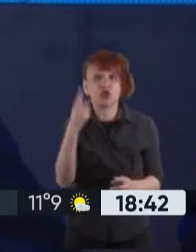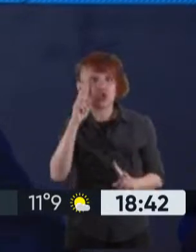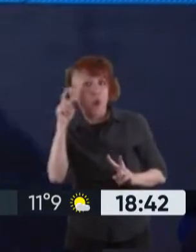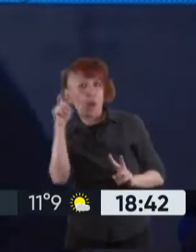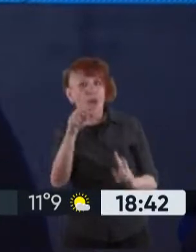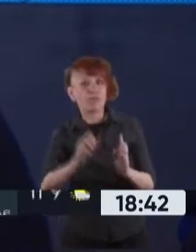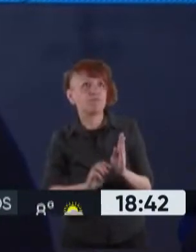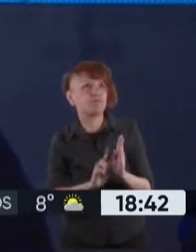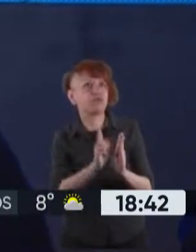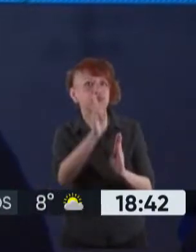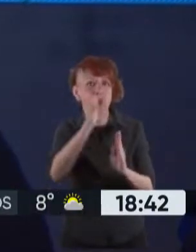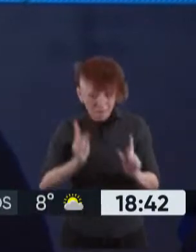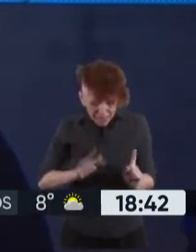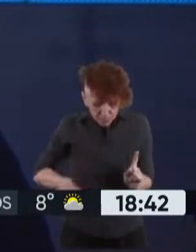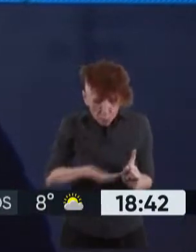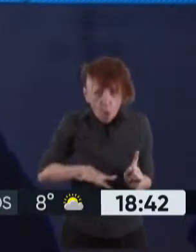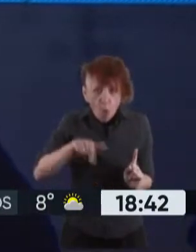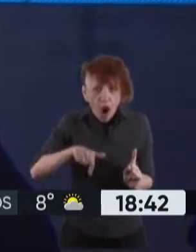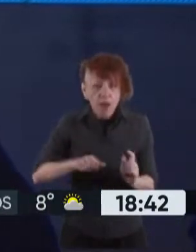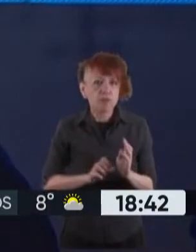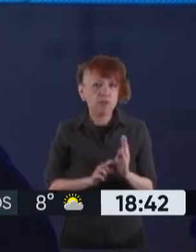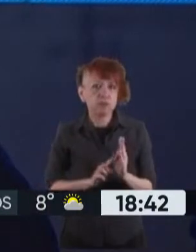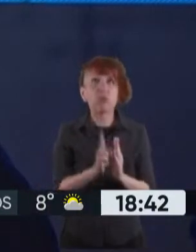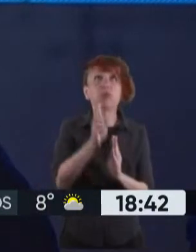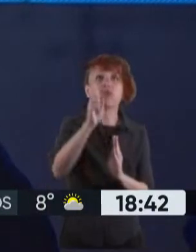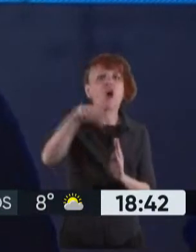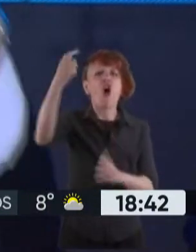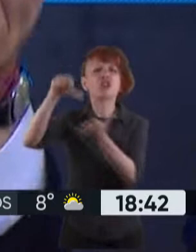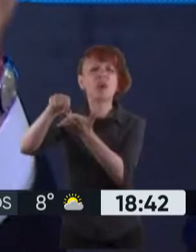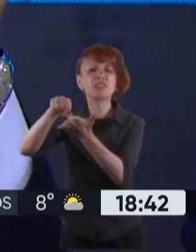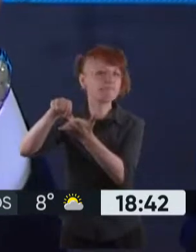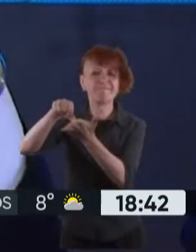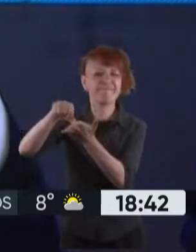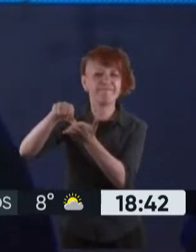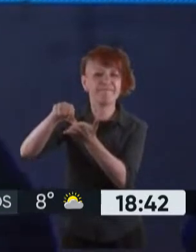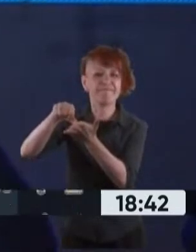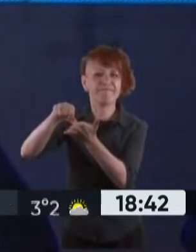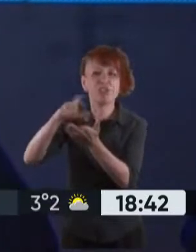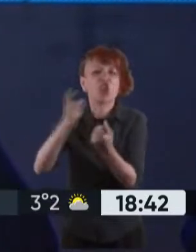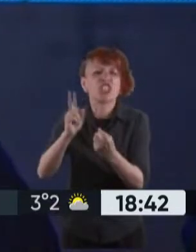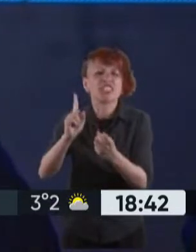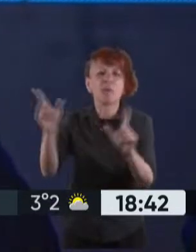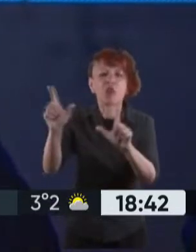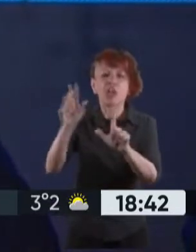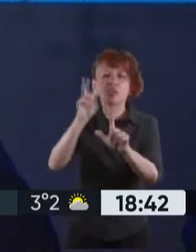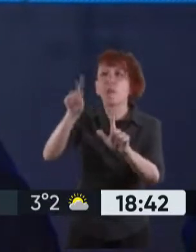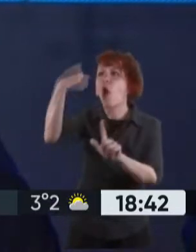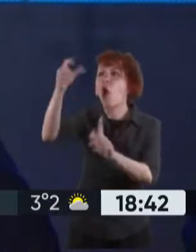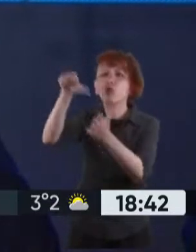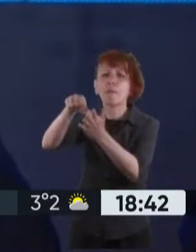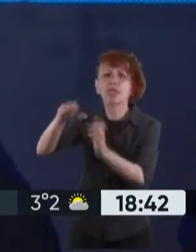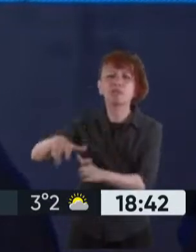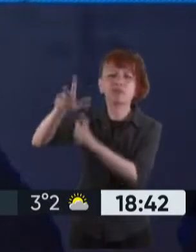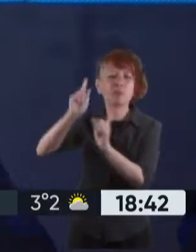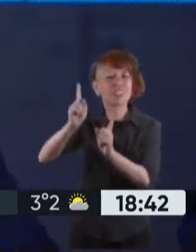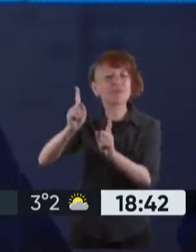la estratosfera desde la Argentina, sin tener que mirarlo por televisión, como nos pasó la última vez en plena